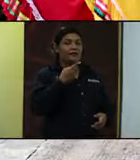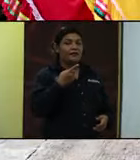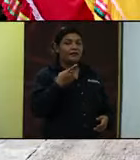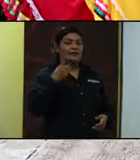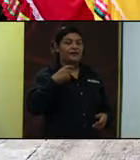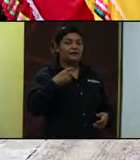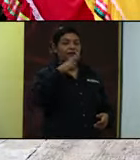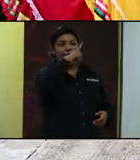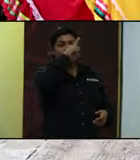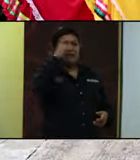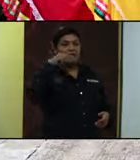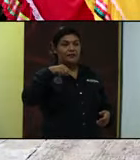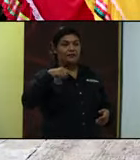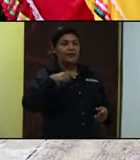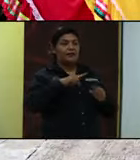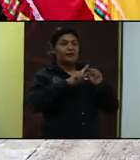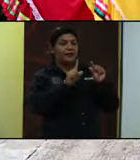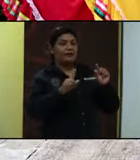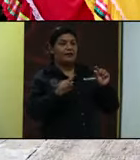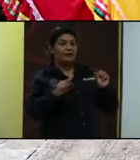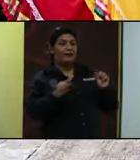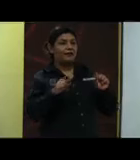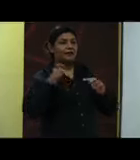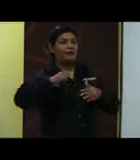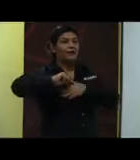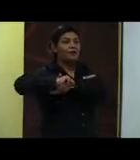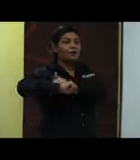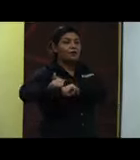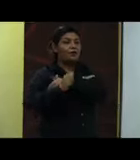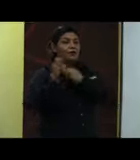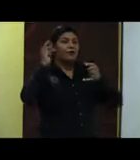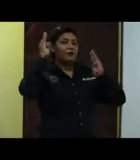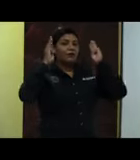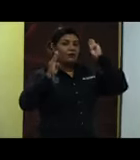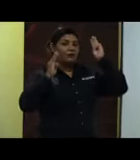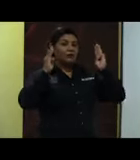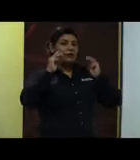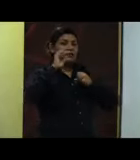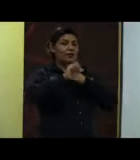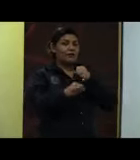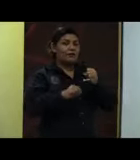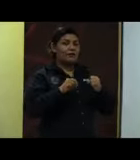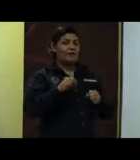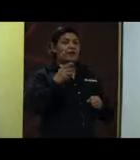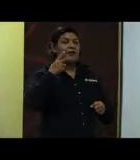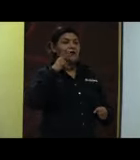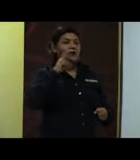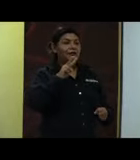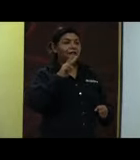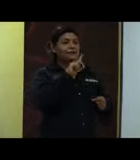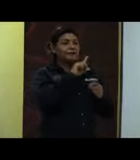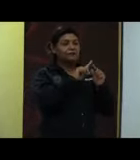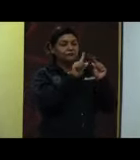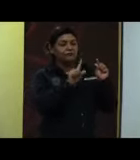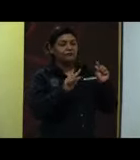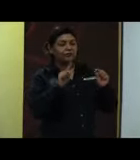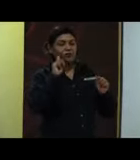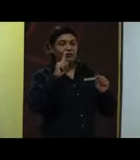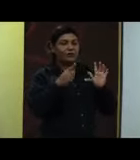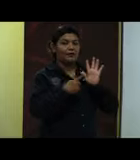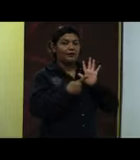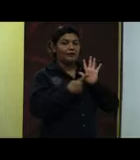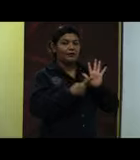las fotografías que ganan a nivel nacional se guardan en el Museo del Pentatlón a nivel nacional. Aquí podemos ver la imagen en la cual